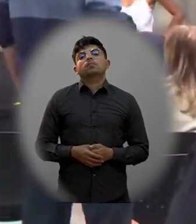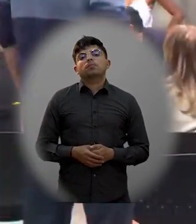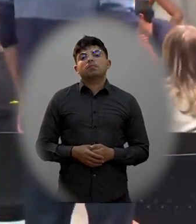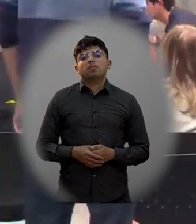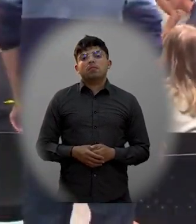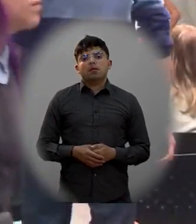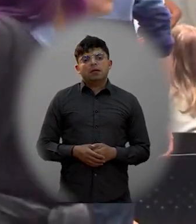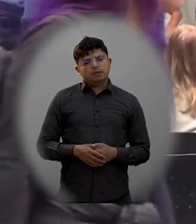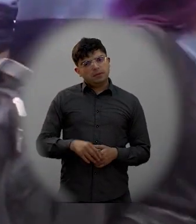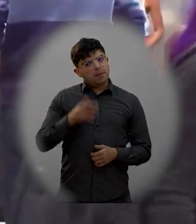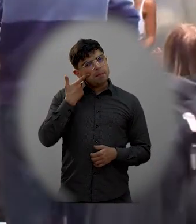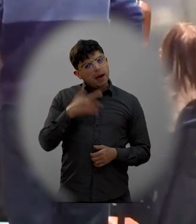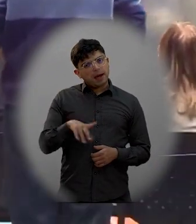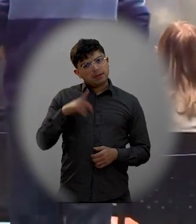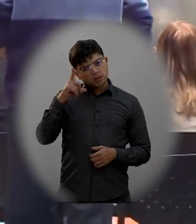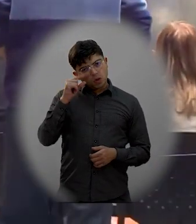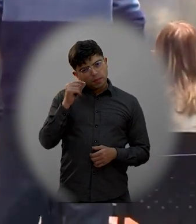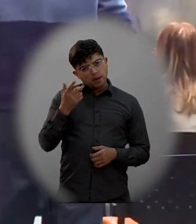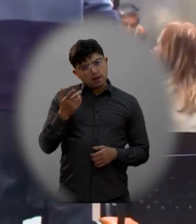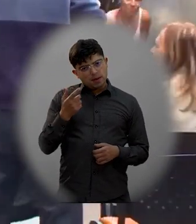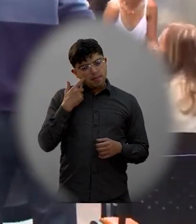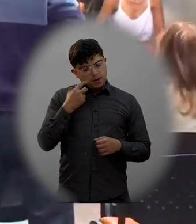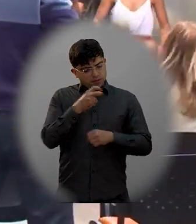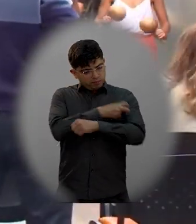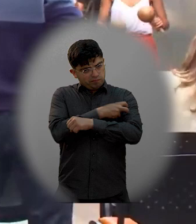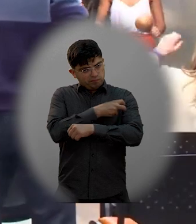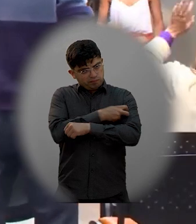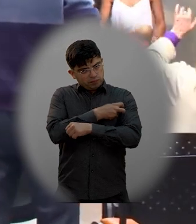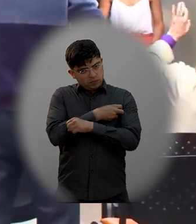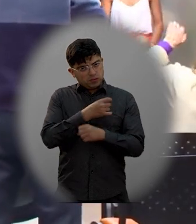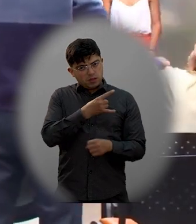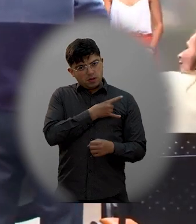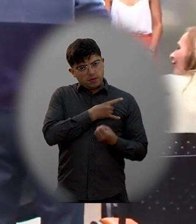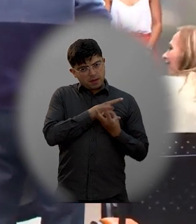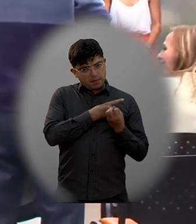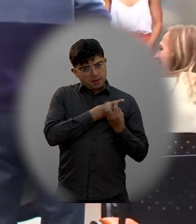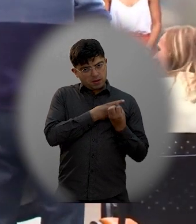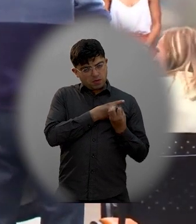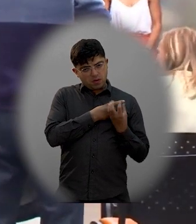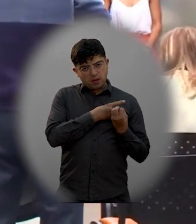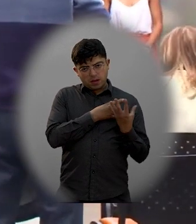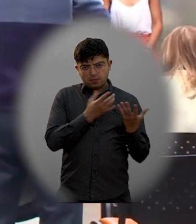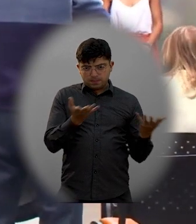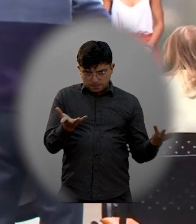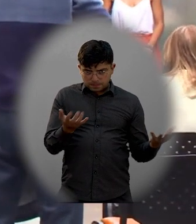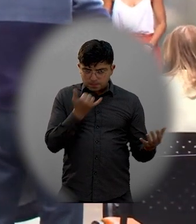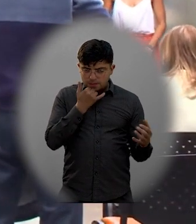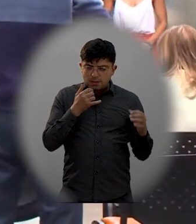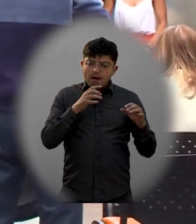Oigan, pero parece que sonamos dormidos, como la fuerte energía. Universidad Pedagógica.